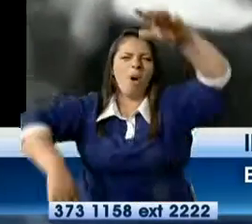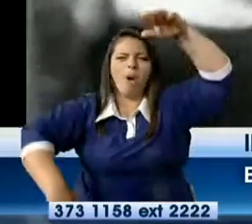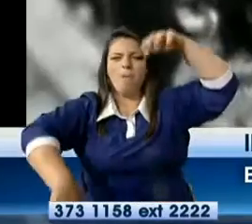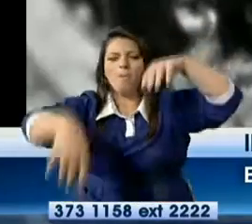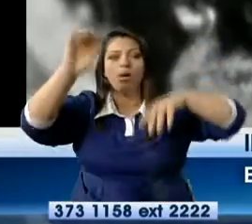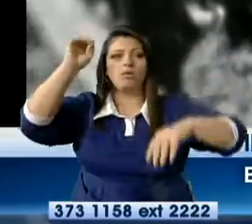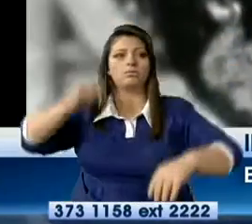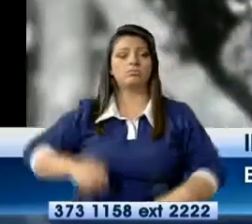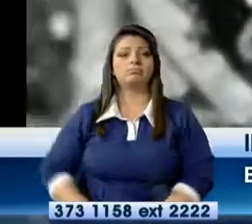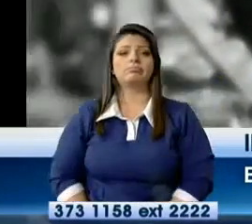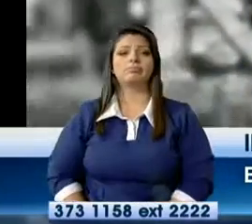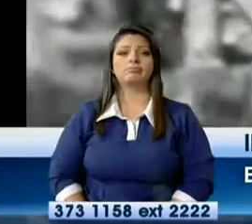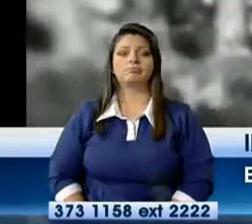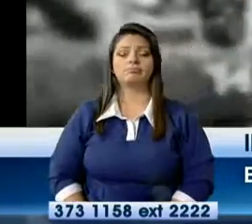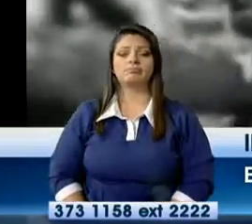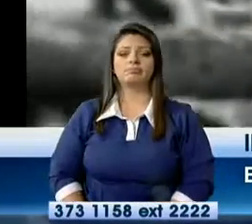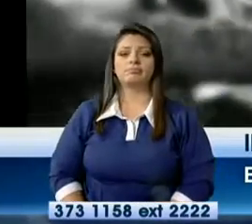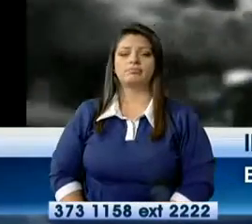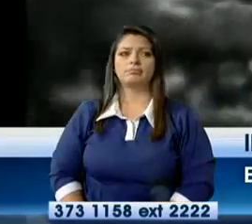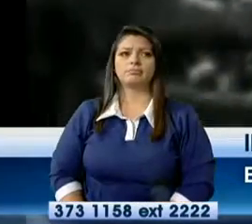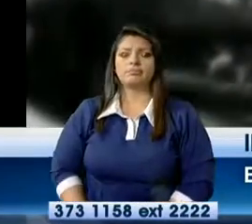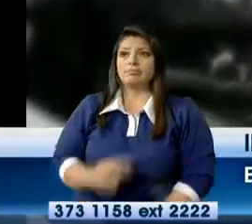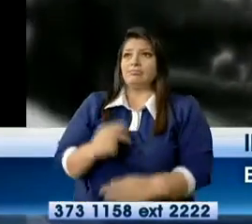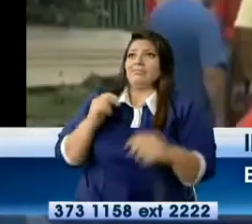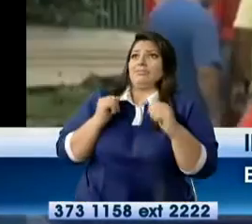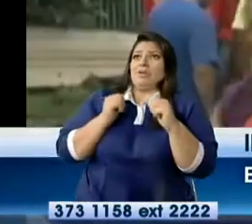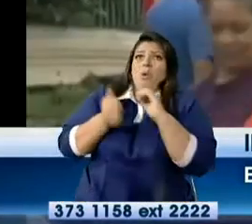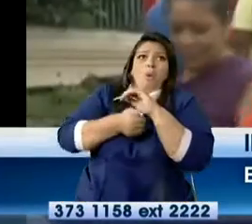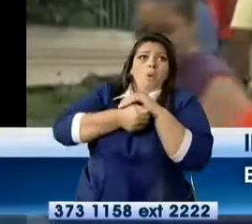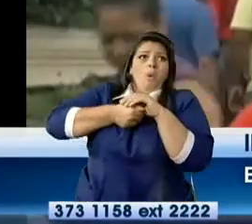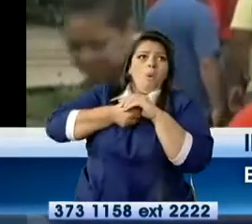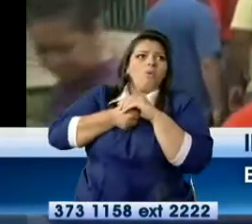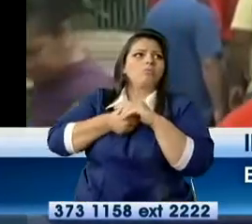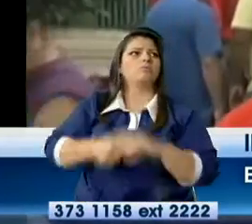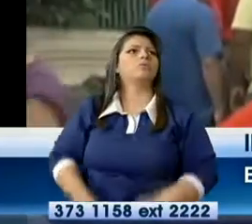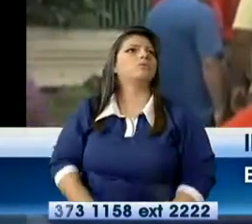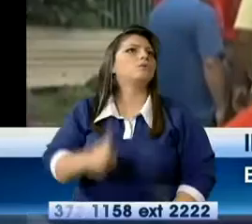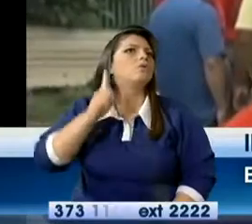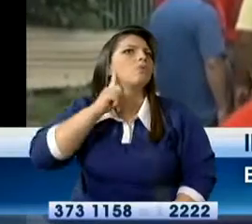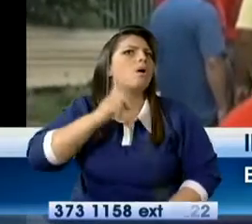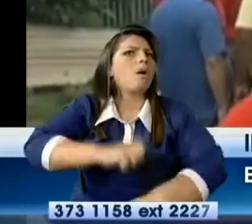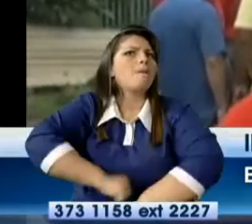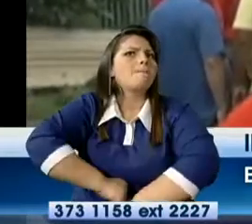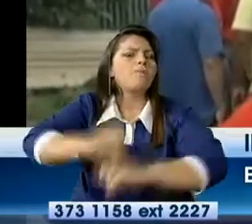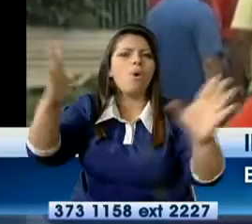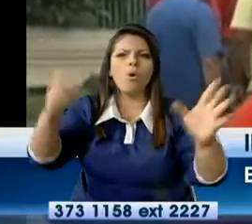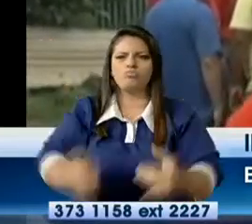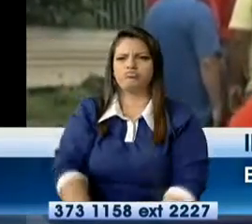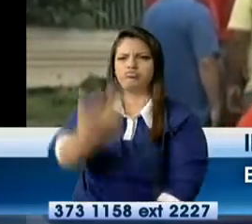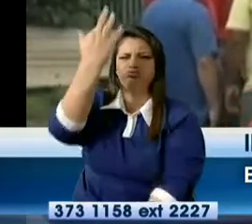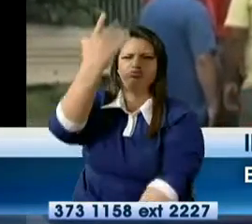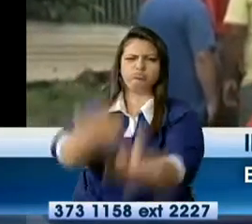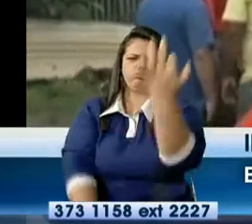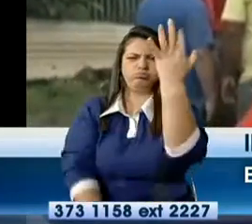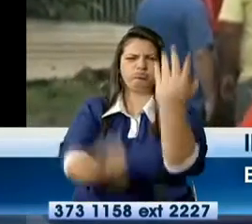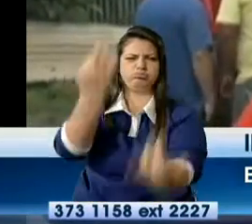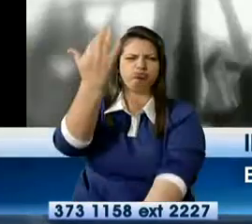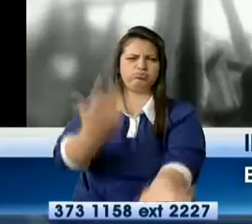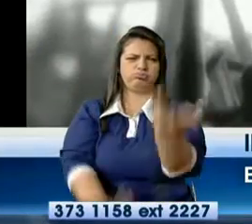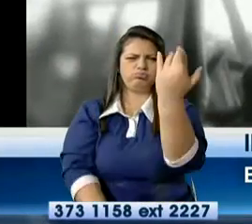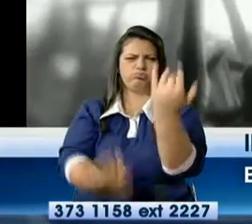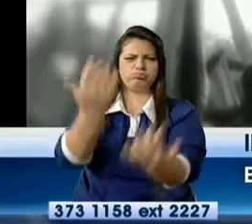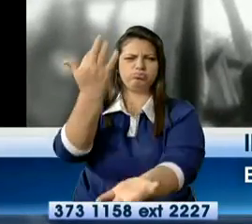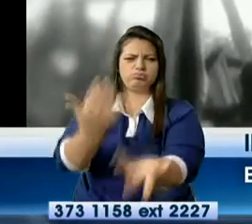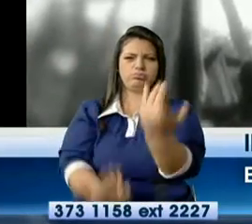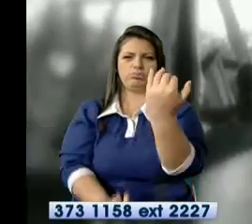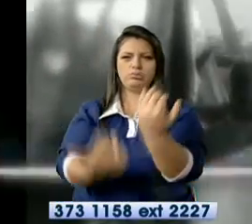teníamos que cuidarnos porque nos caía. De esa explosión, la onda expansiva manda con llamas y se contamina la parte de arriba de la